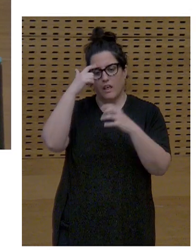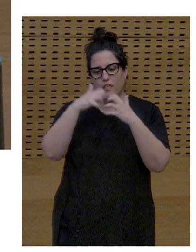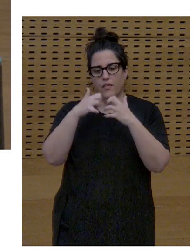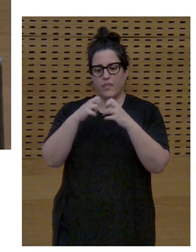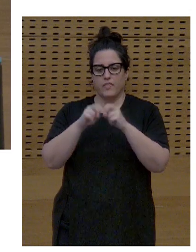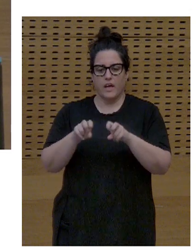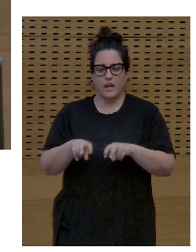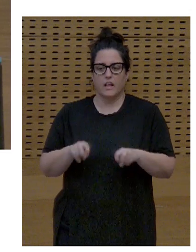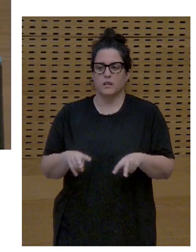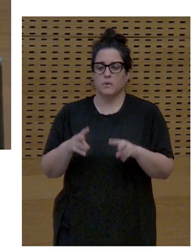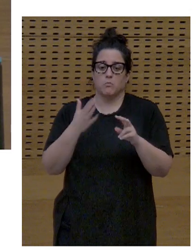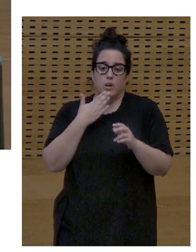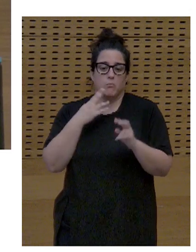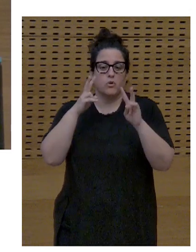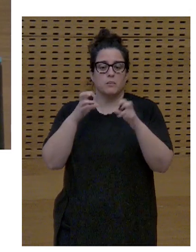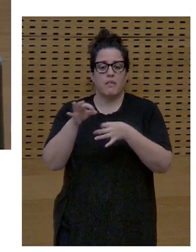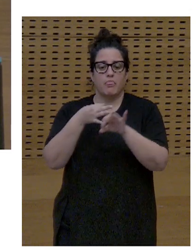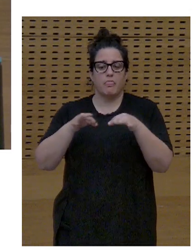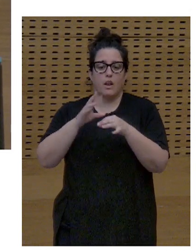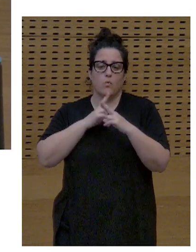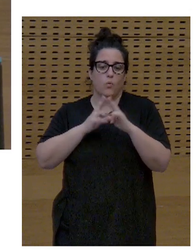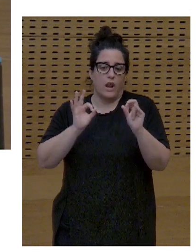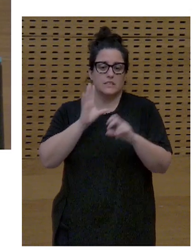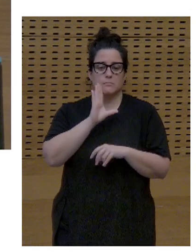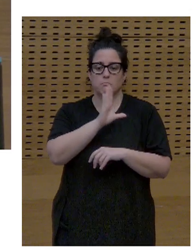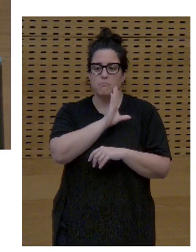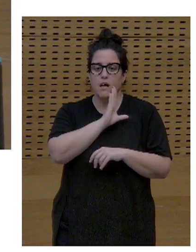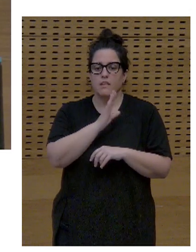tan famosas? ¿Hay alguna expectativa con eso?